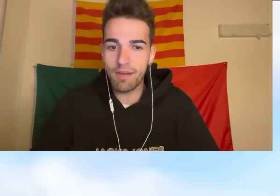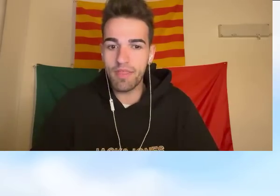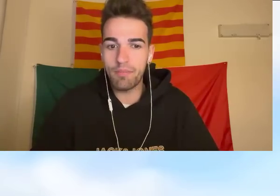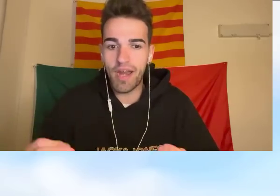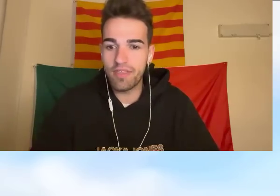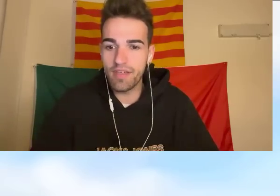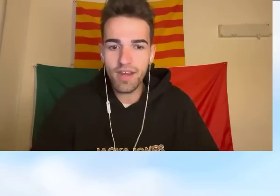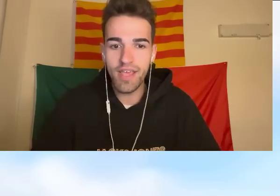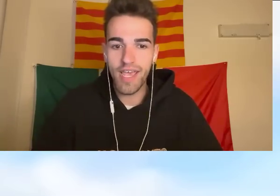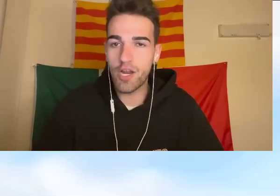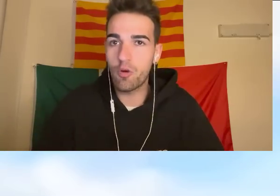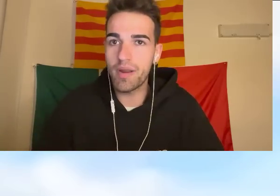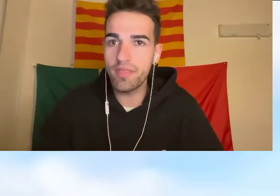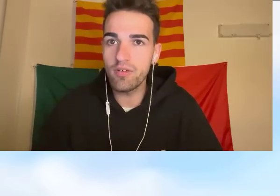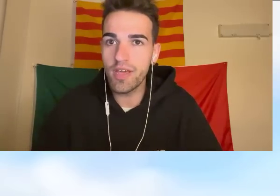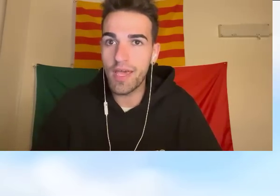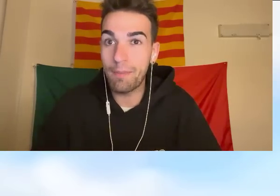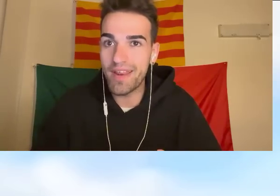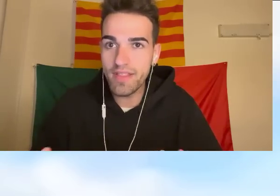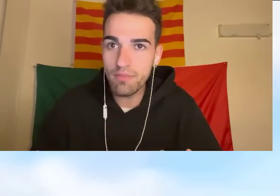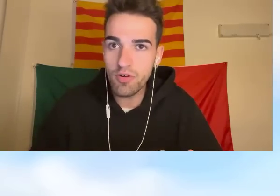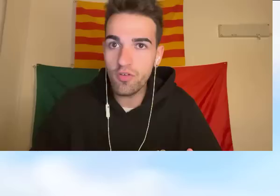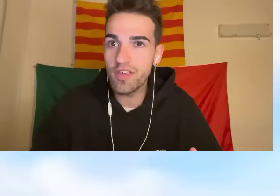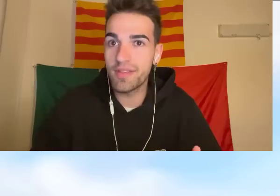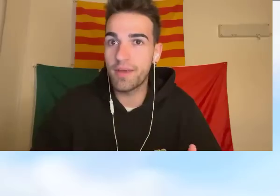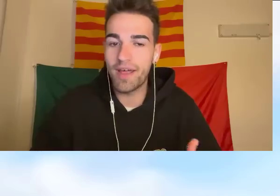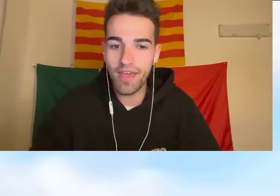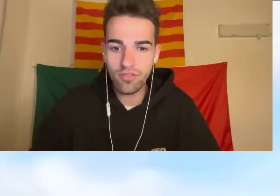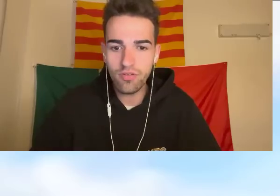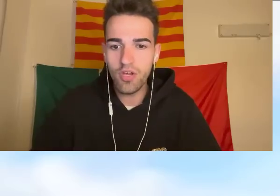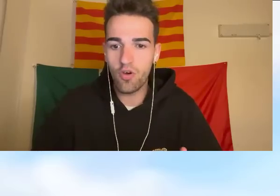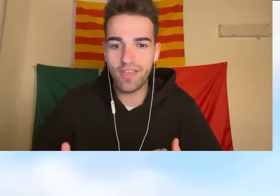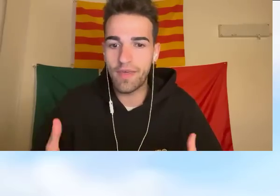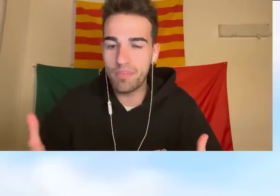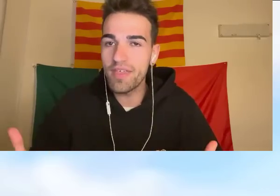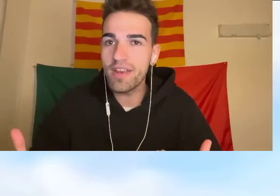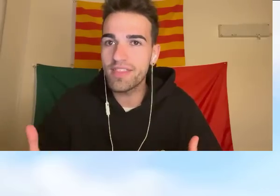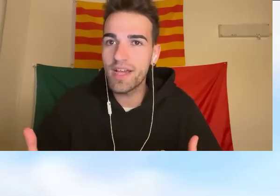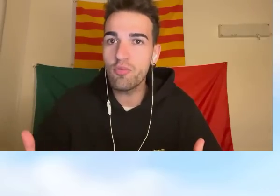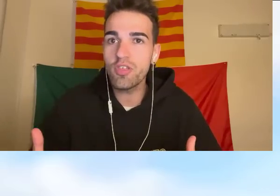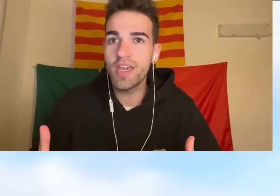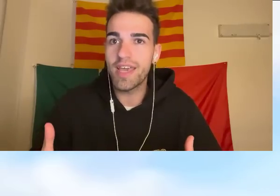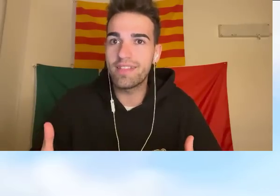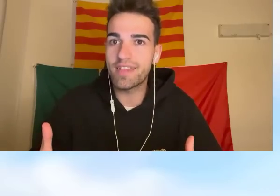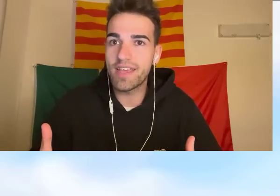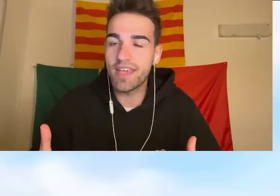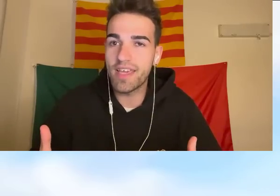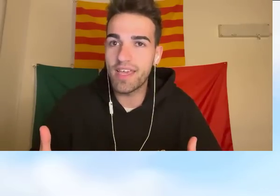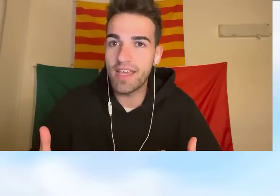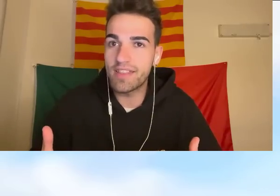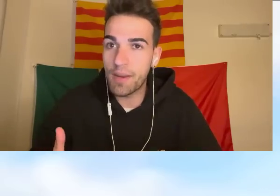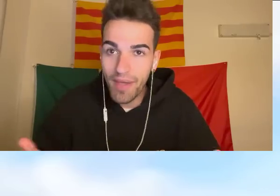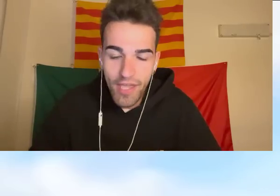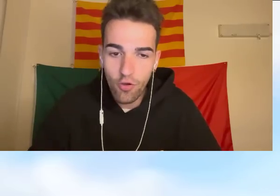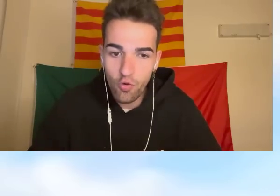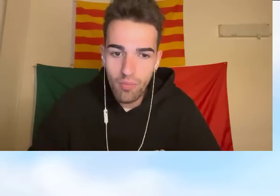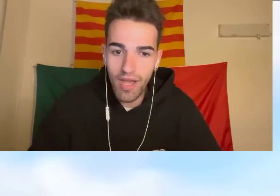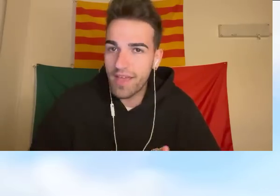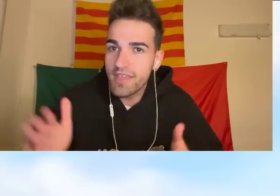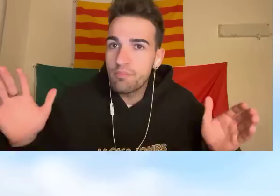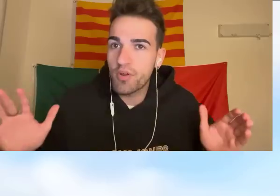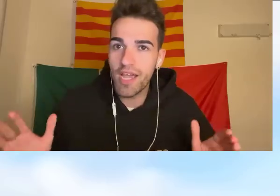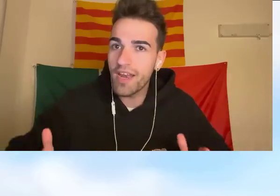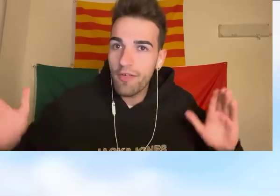claramente acaba de paralizar el comercio marítimo, ¿no?, de balasto, o sea, de piedras, digamos, entre México y